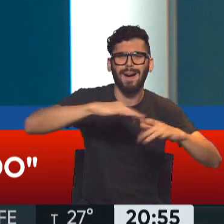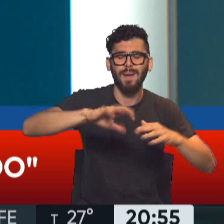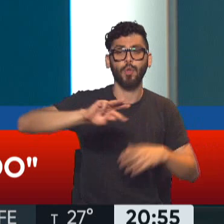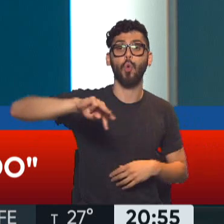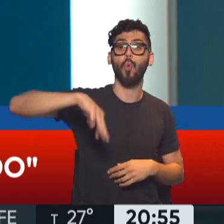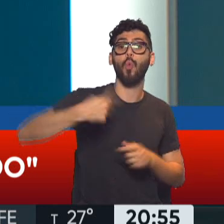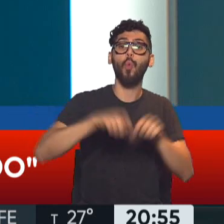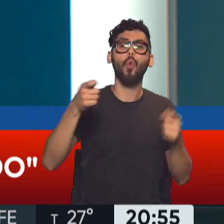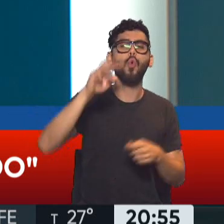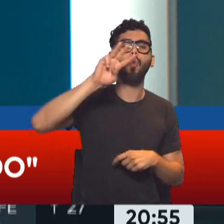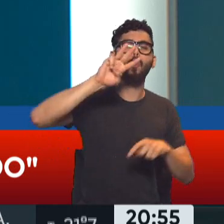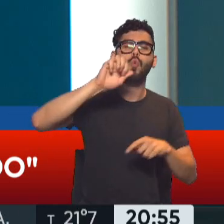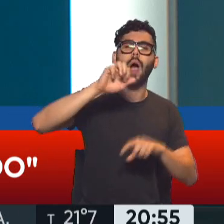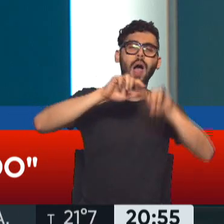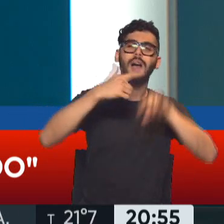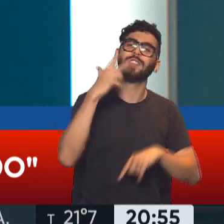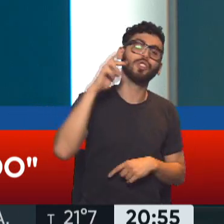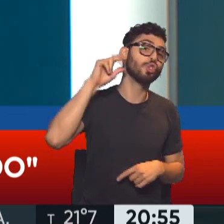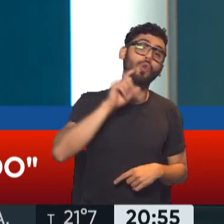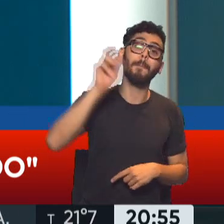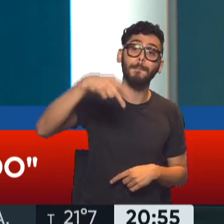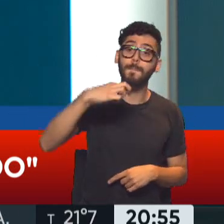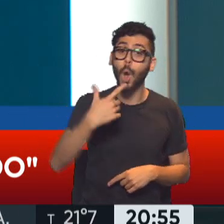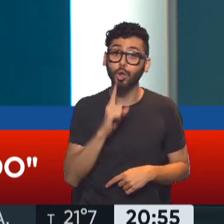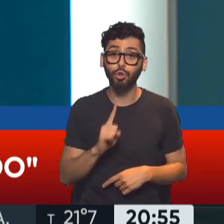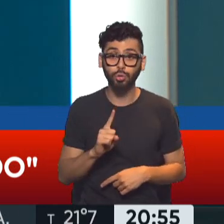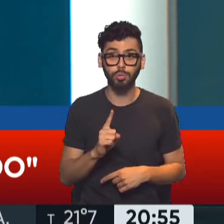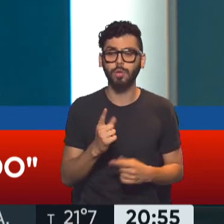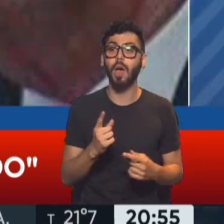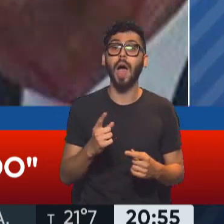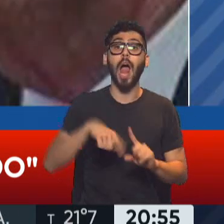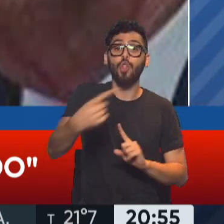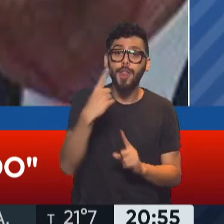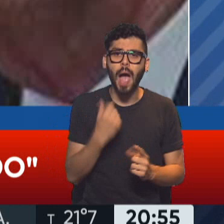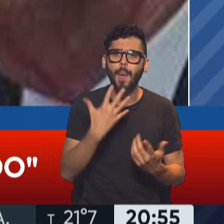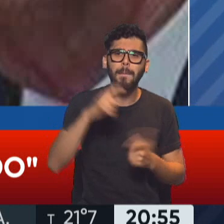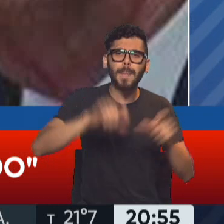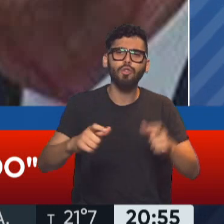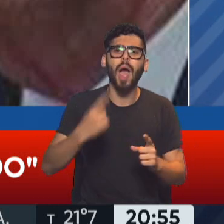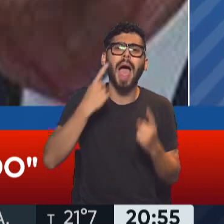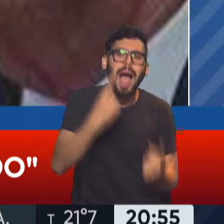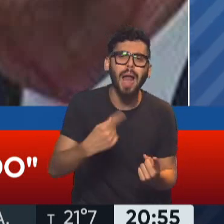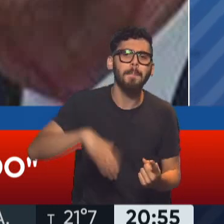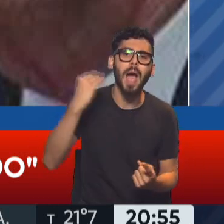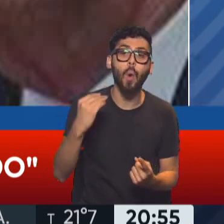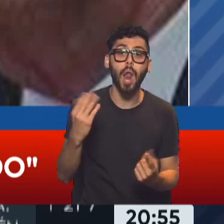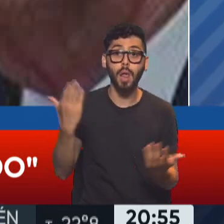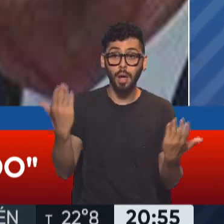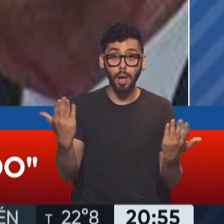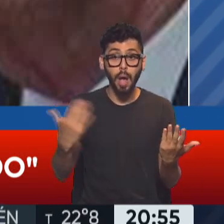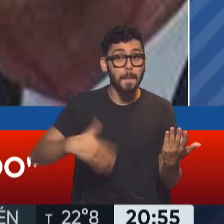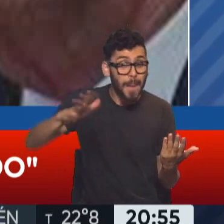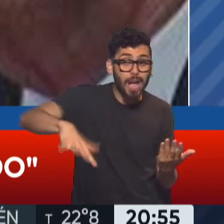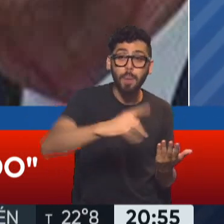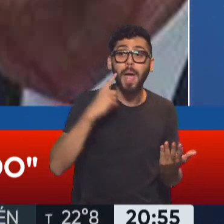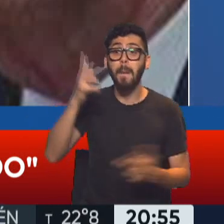Washington Post, ¿no? Bueno, y al día siguiente midieron. ¿Cuál de las dos cosas era cierta? La mayoría creyó que lo que dijo el Papa era mentira y que lo